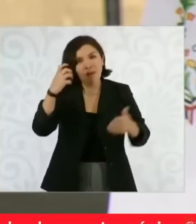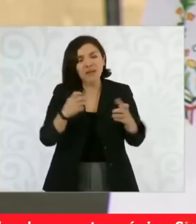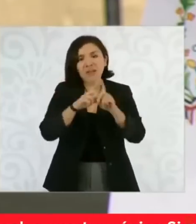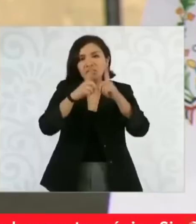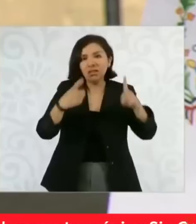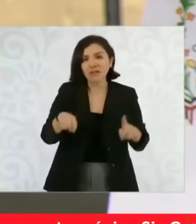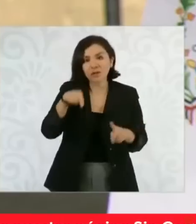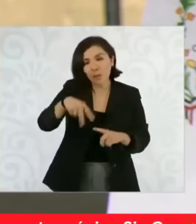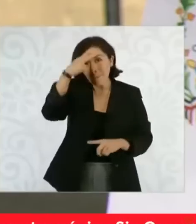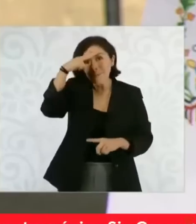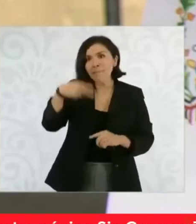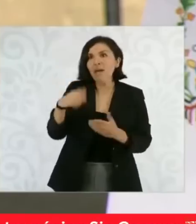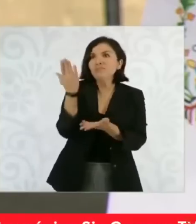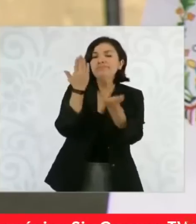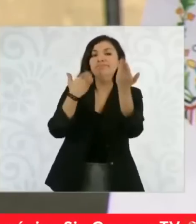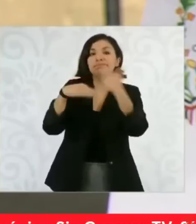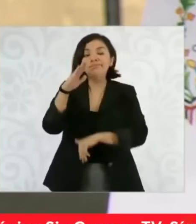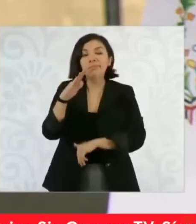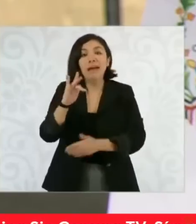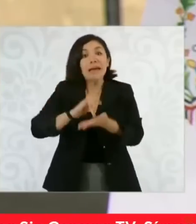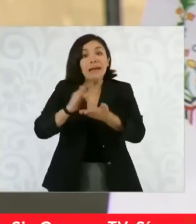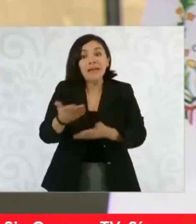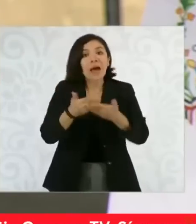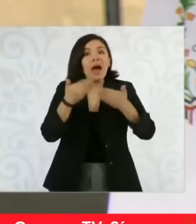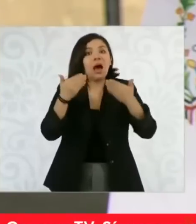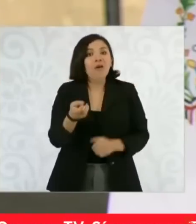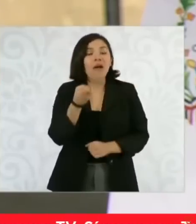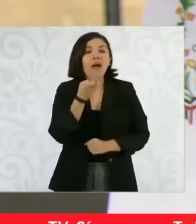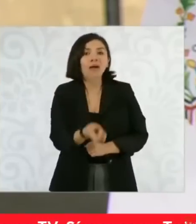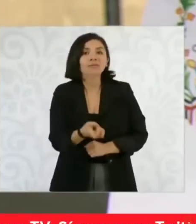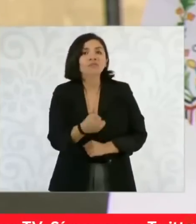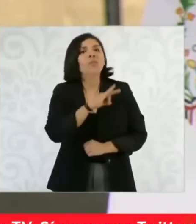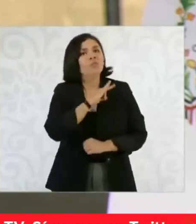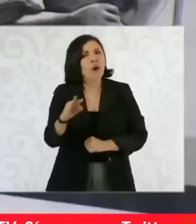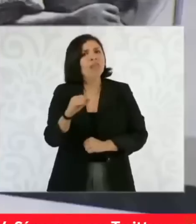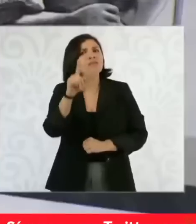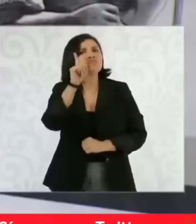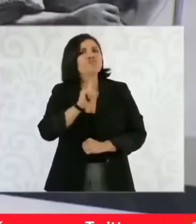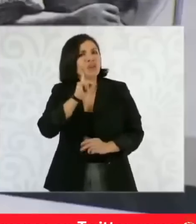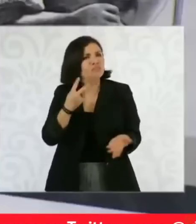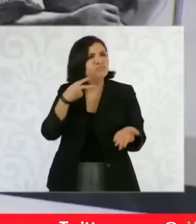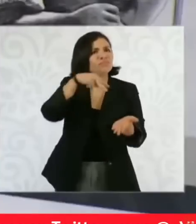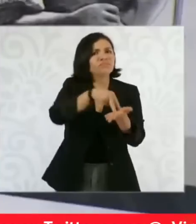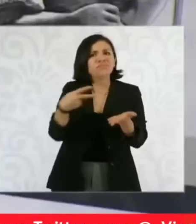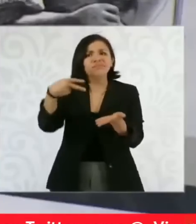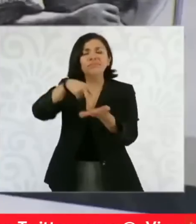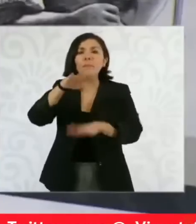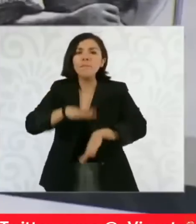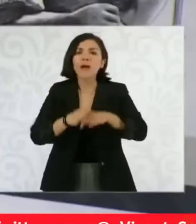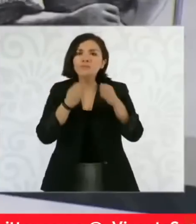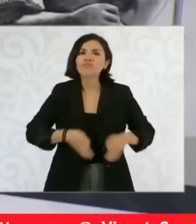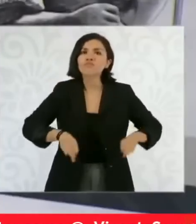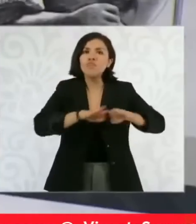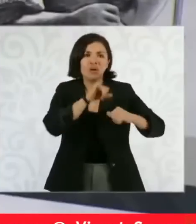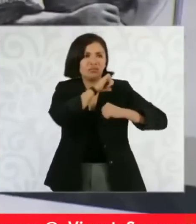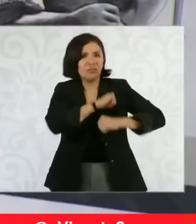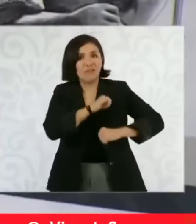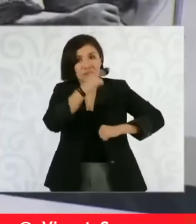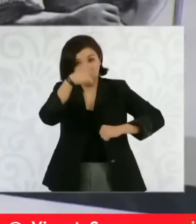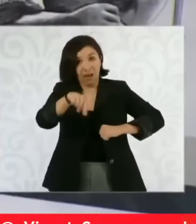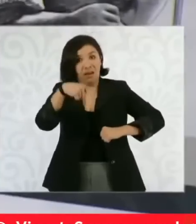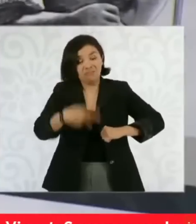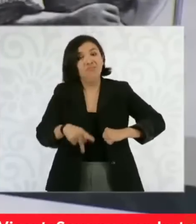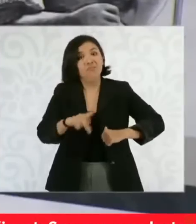de México, permitiendo que hoy en día ocupen posiciones de gran relevancia en la vida pública